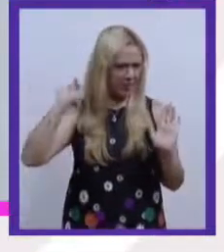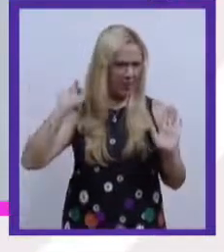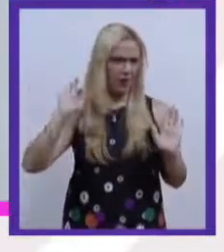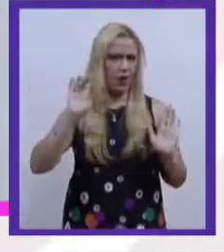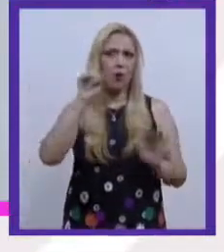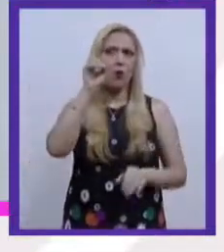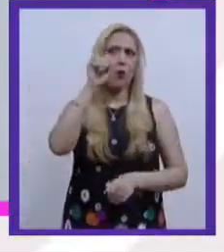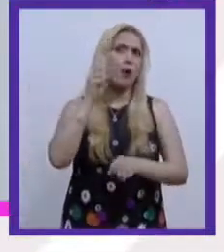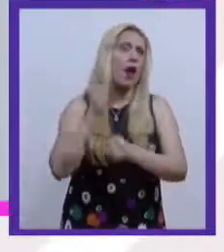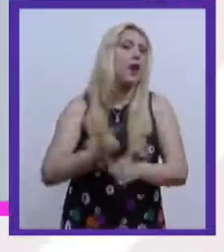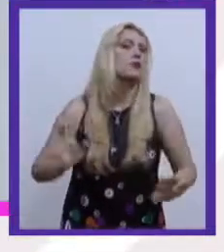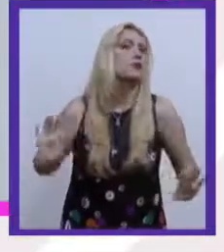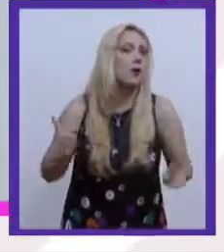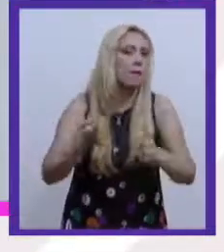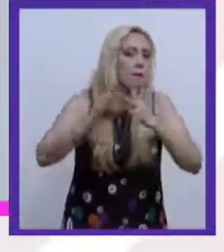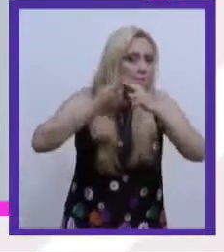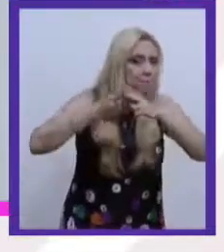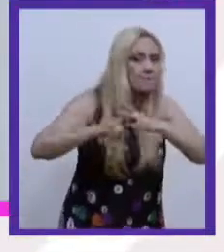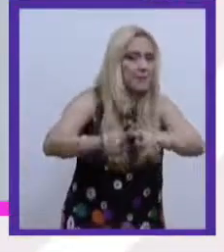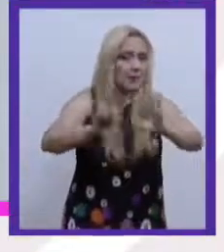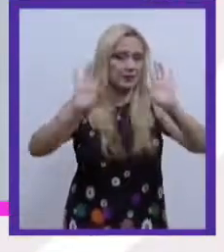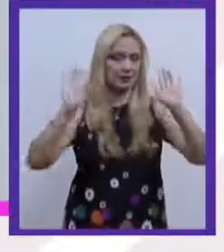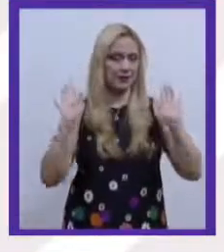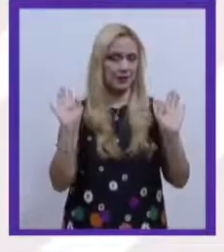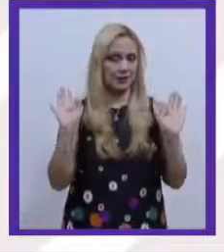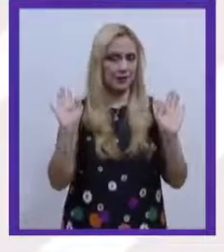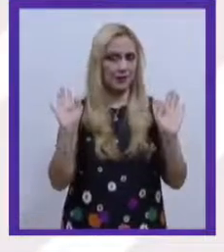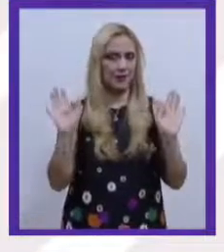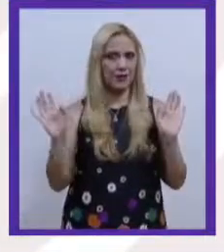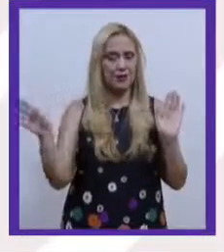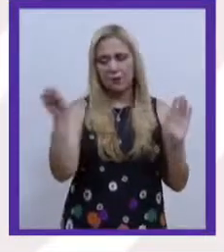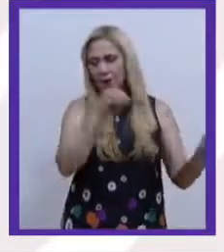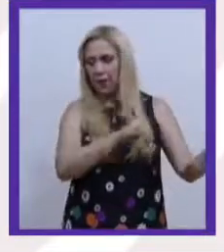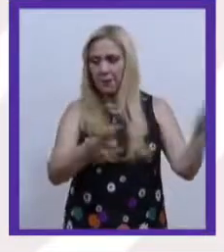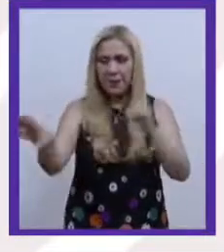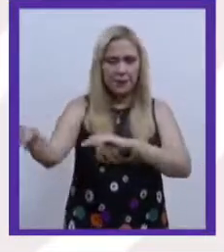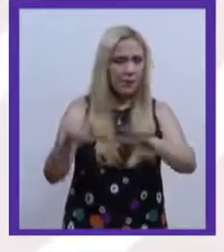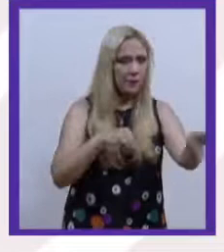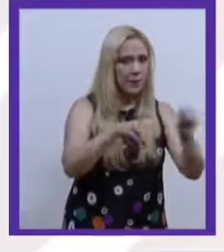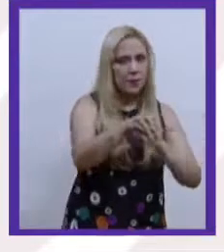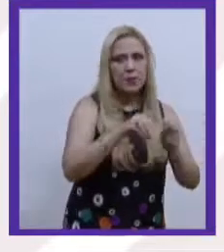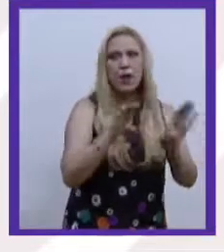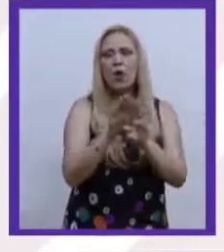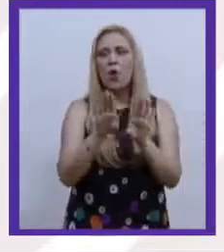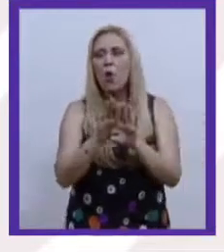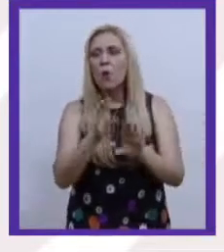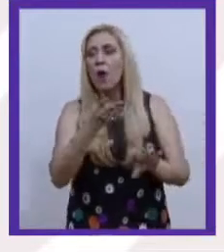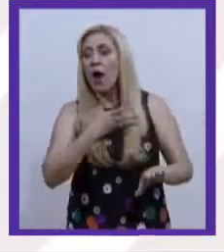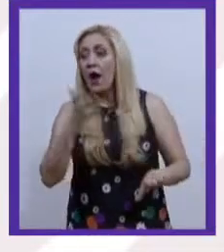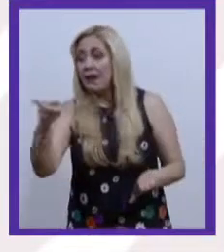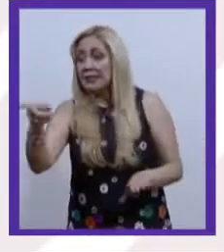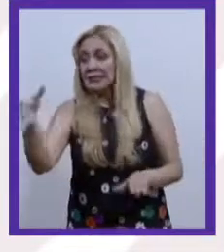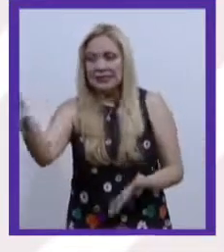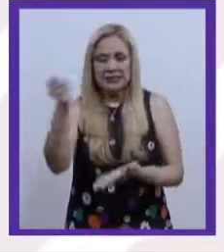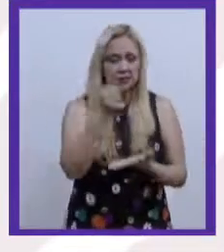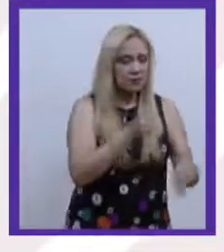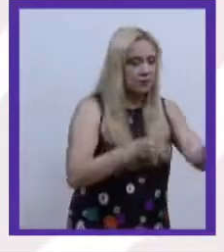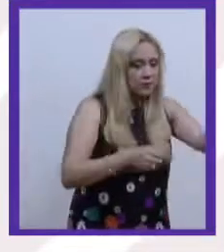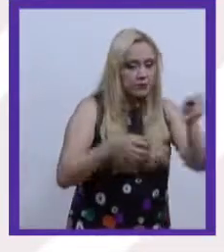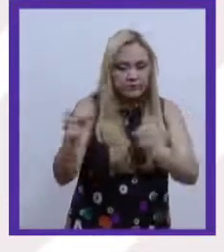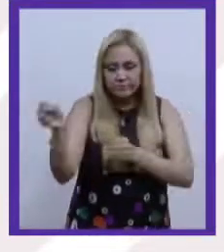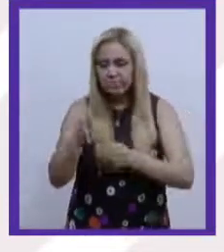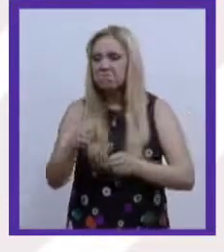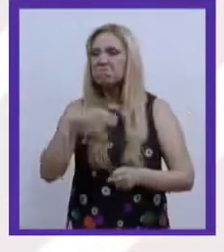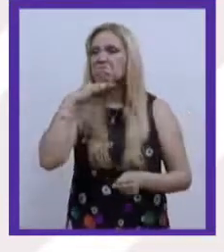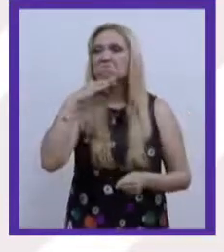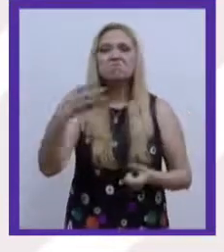primer año solamente integrar todas las diferentes políticas de cuidado que hay y que hoy no se integran ni se